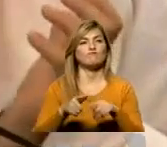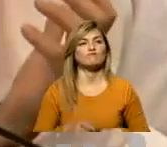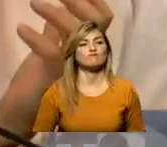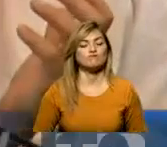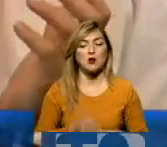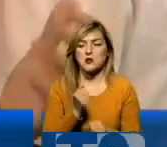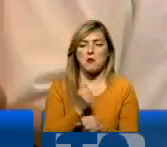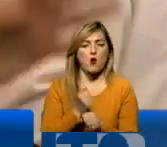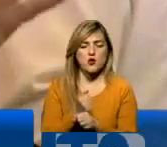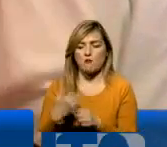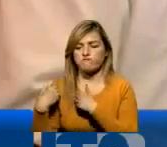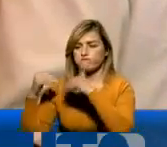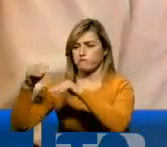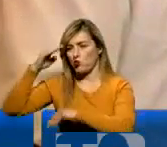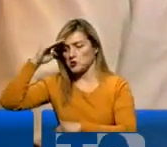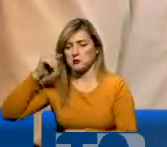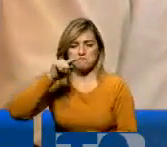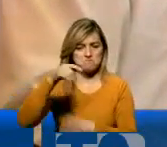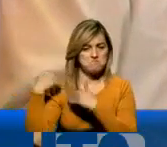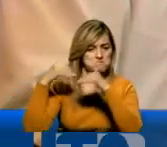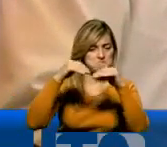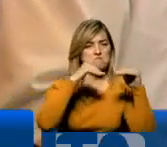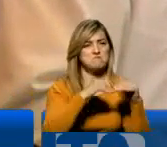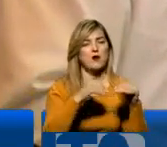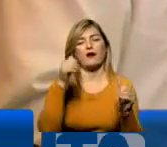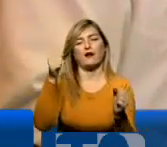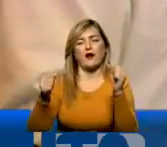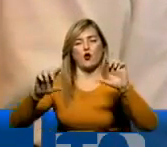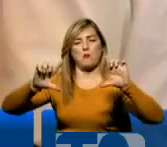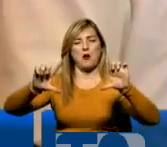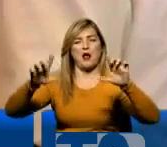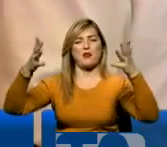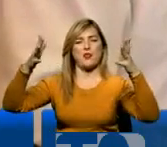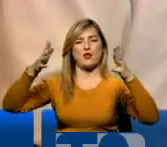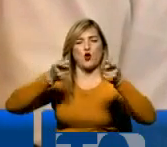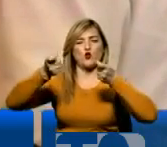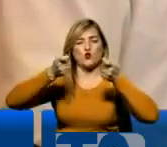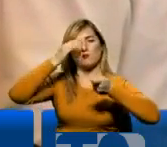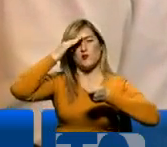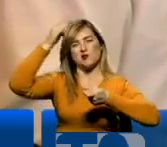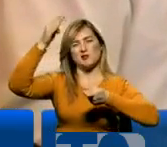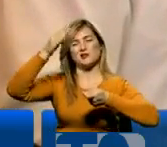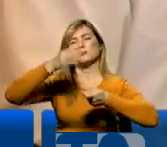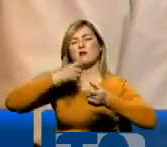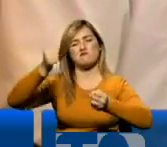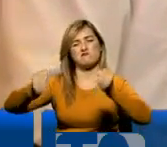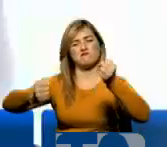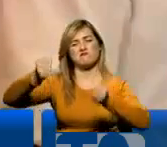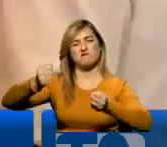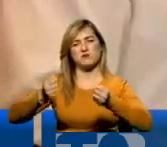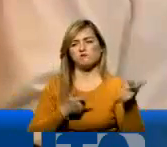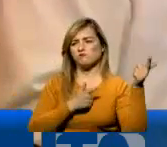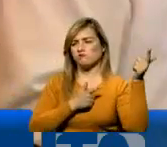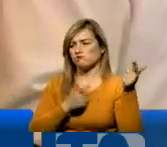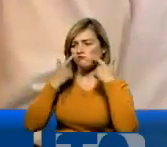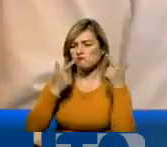dividimos el trabajo. Desde los carros sin placas que tienen que controlar la ATM con mucha mayor severidad y poniendo a su gente en las calles,